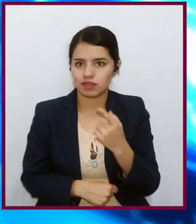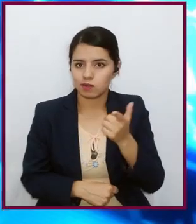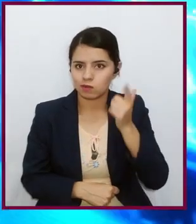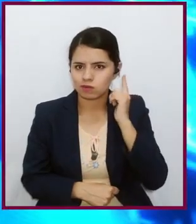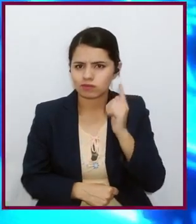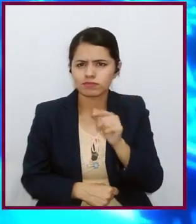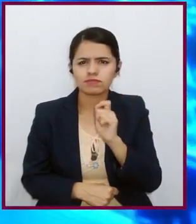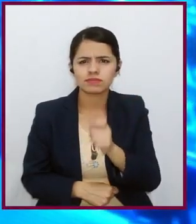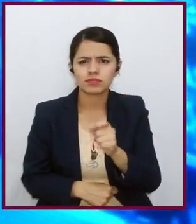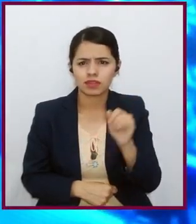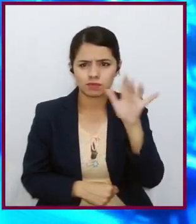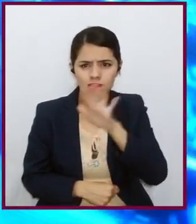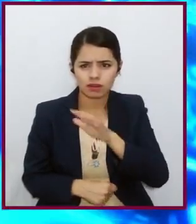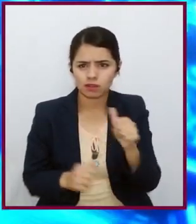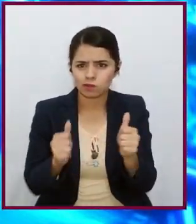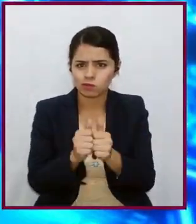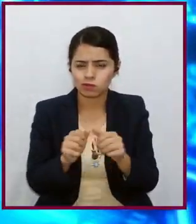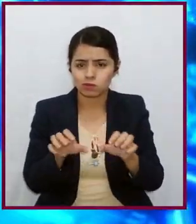una palabra.